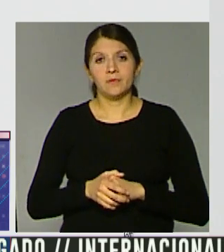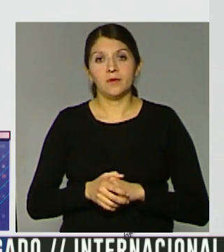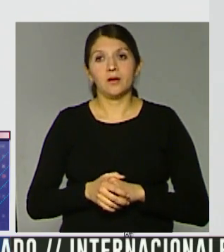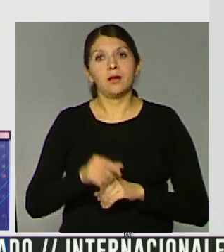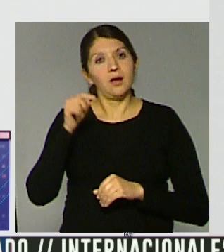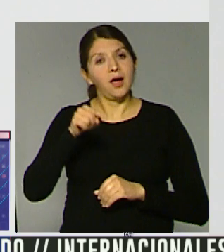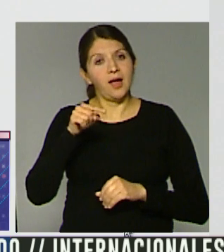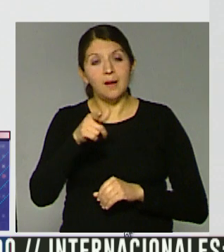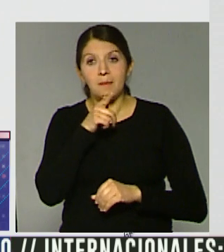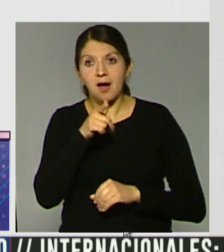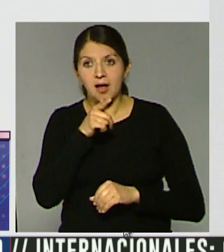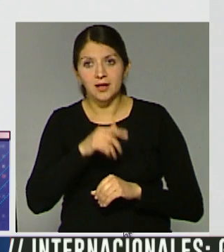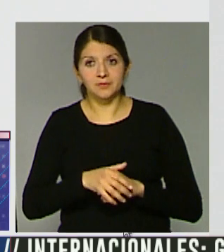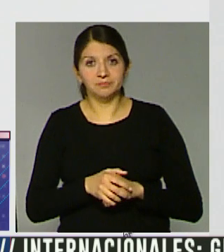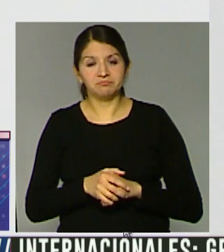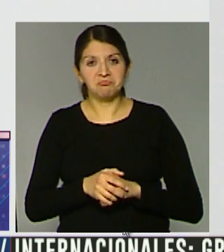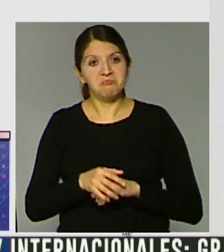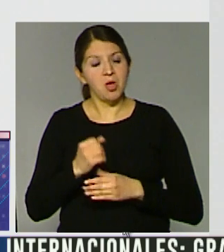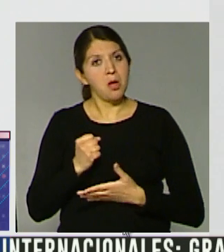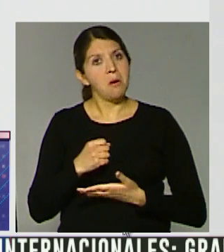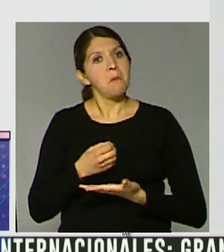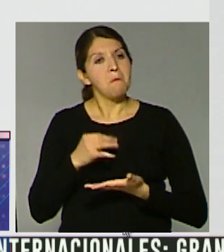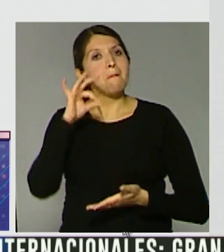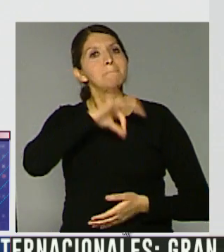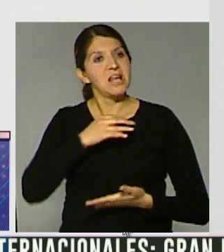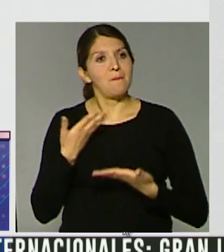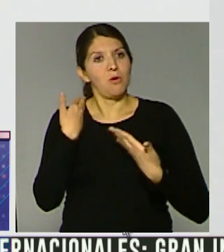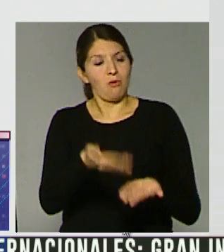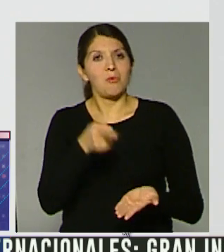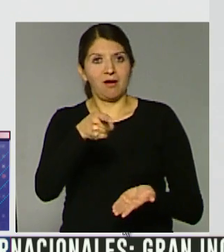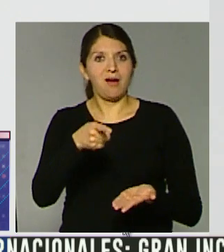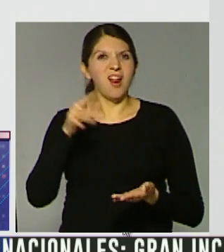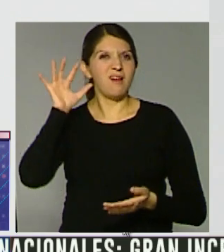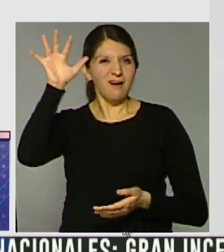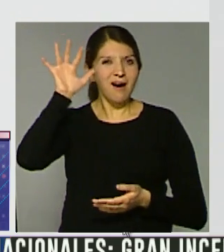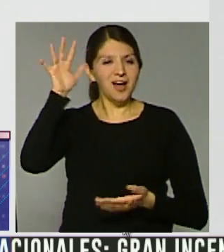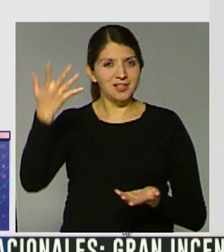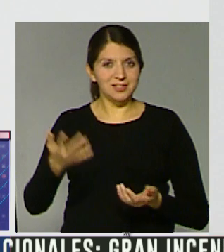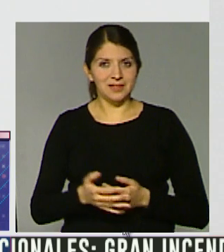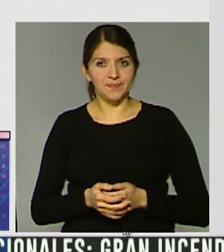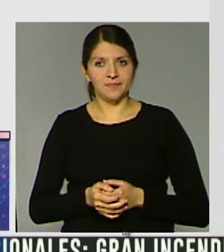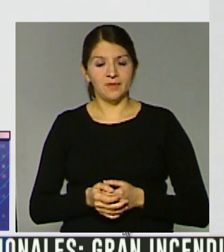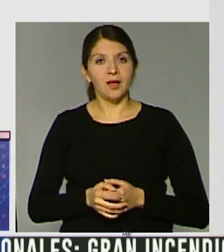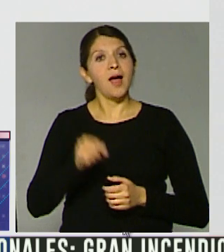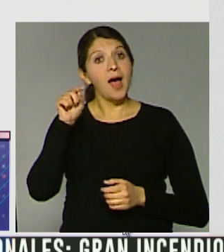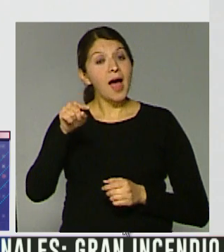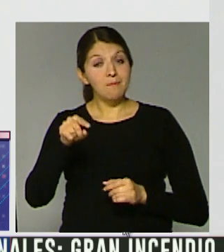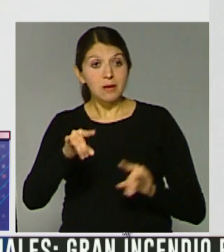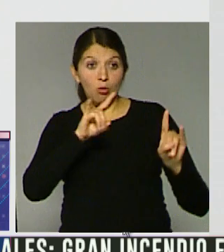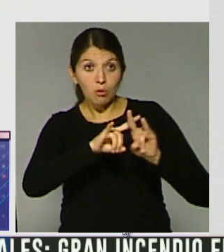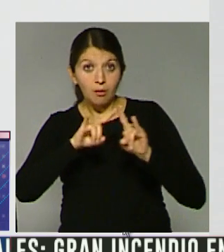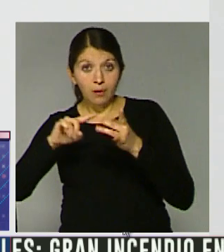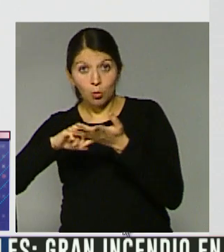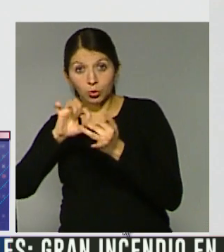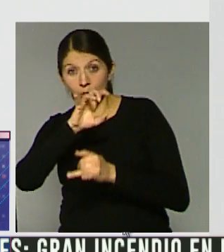los candidatos a quedarse con The Best de la FIFA a mejor afición. Bueno, lo cierto es que en Radio U se conoció su historia y si quieren saber un poco más